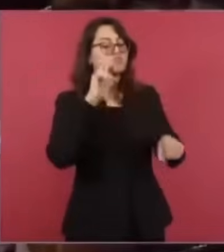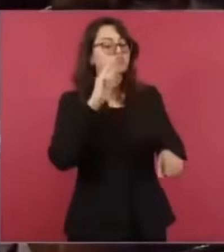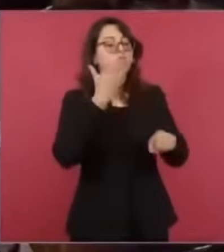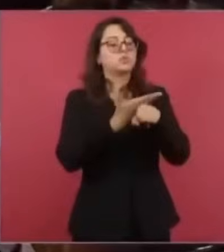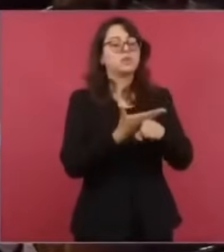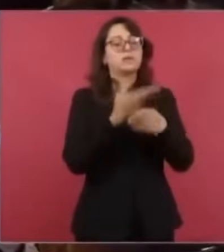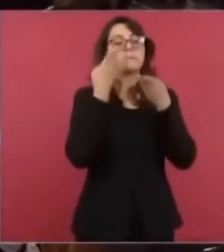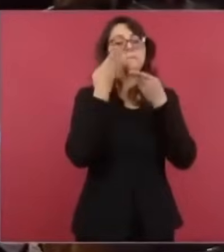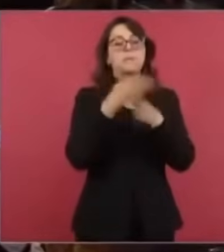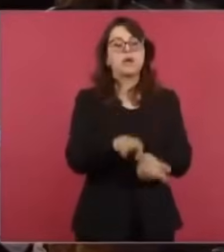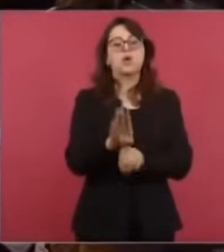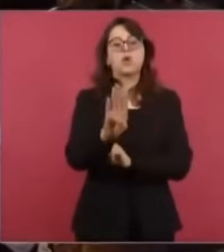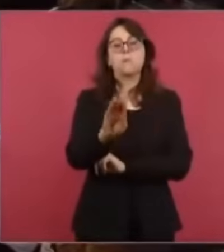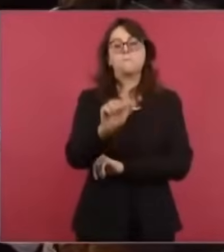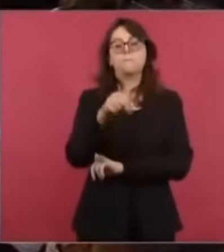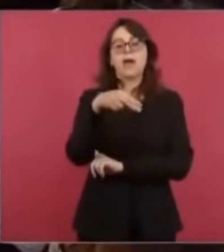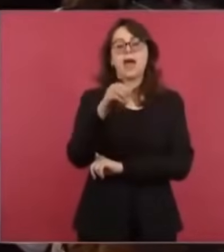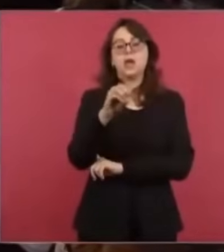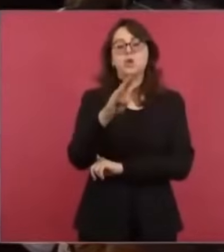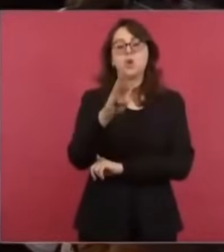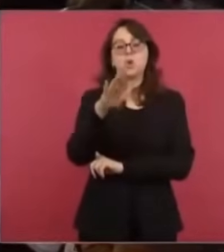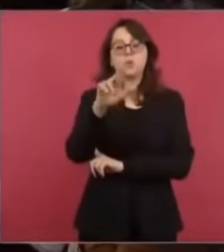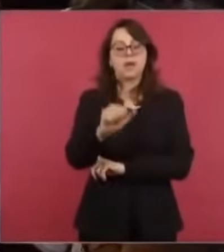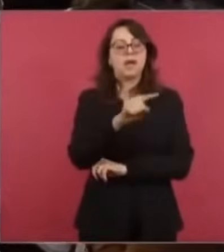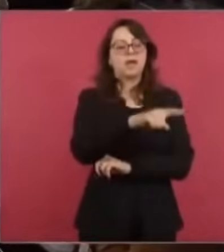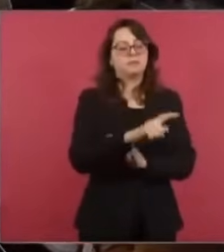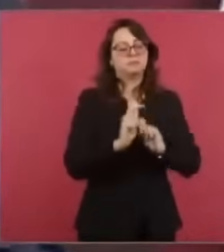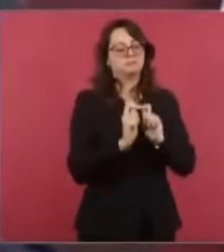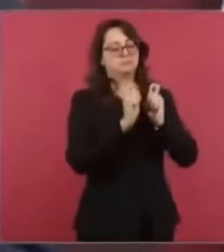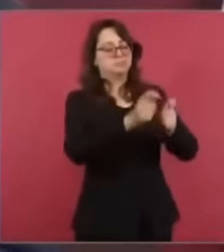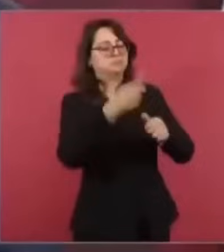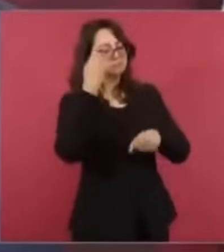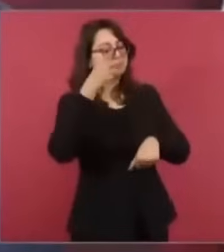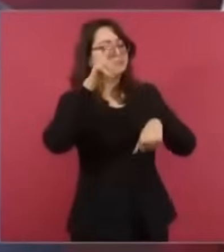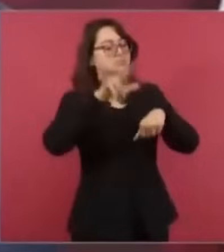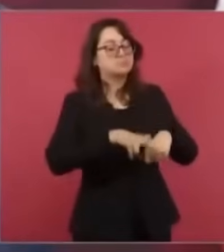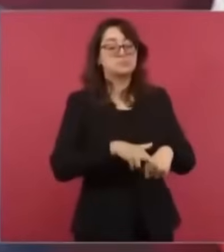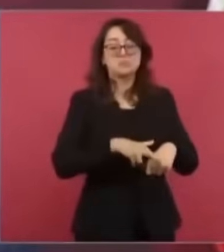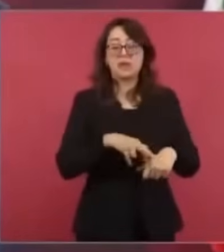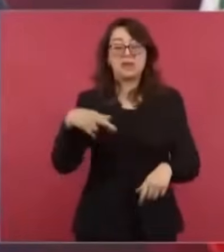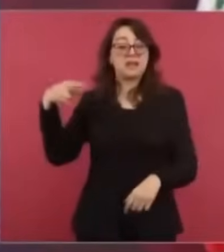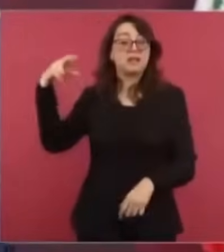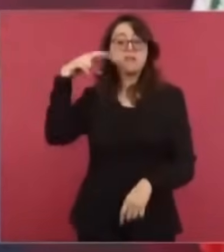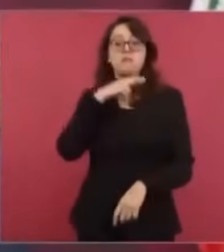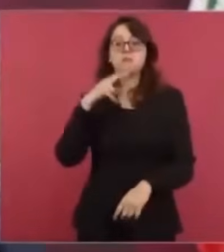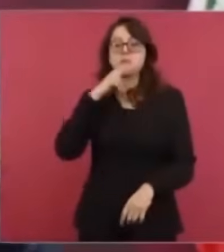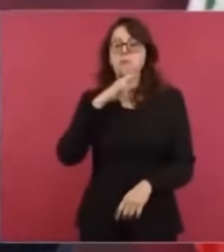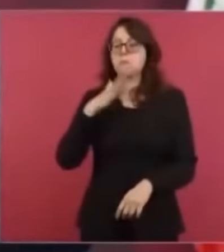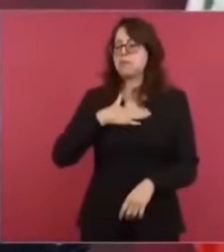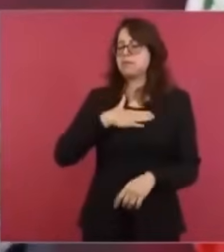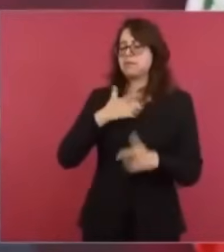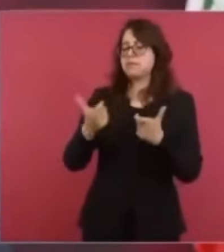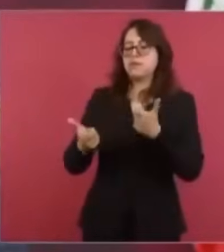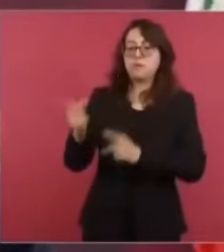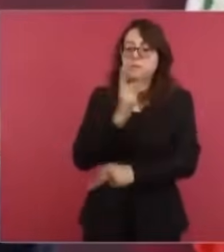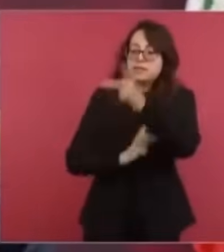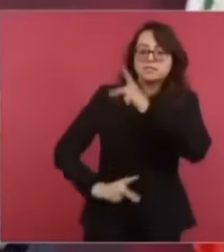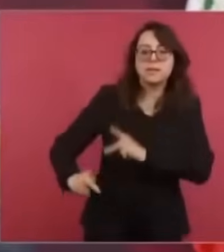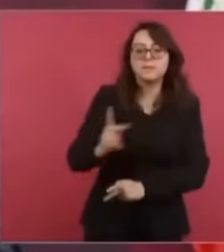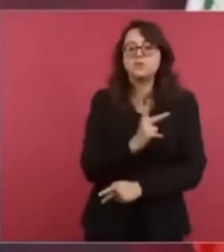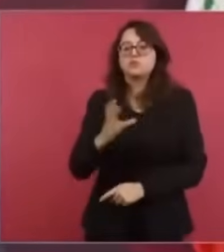Sí, sí, sí. Pero por eso lo ven normal. Por eso es,